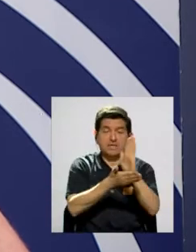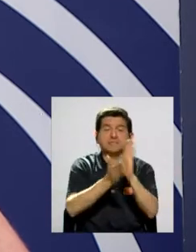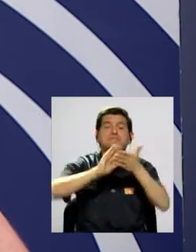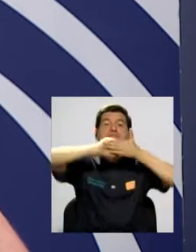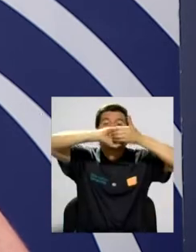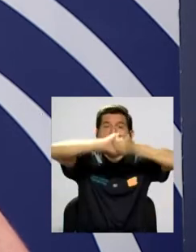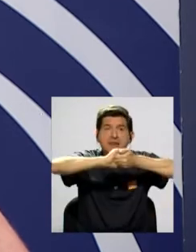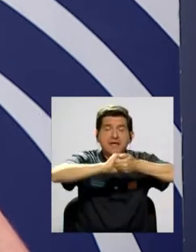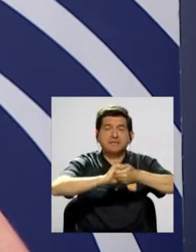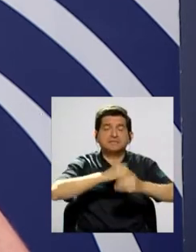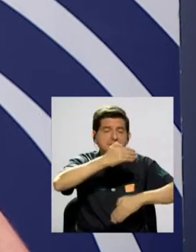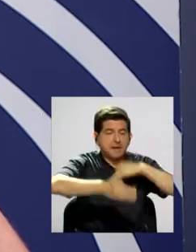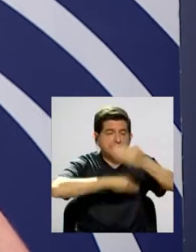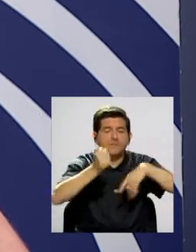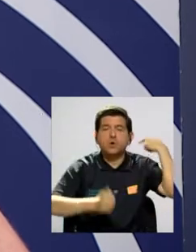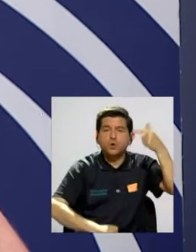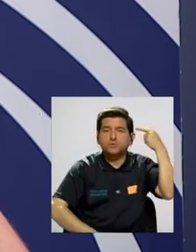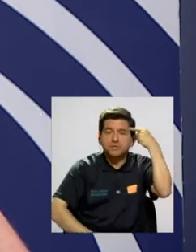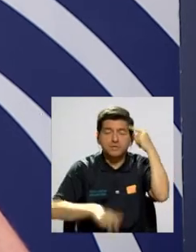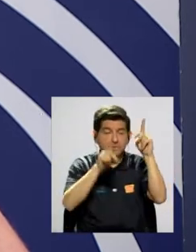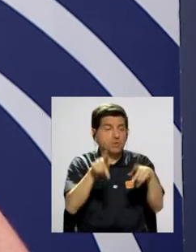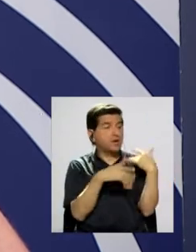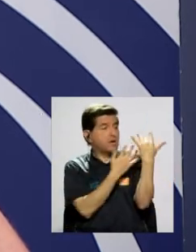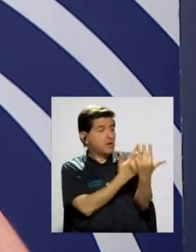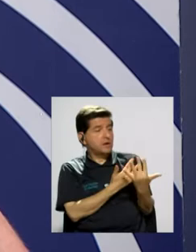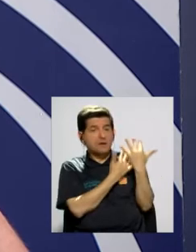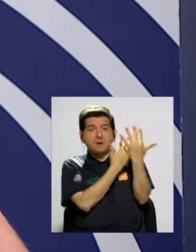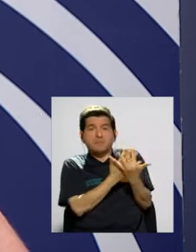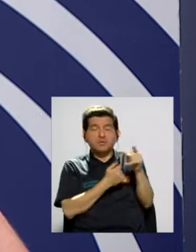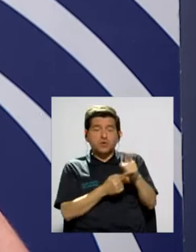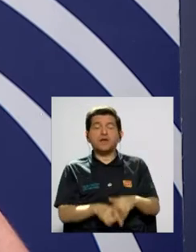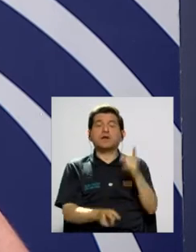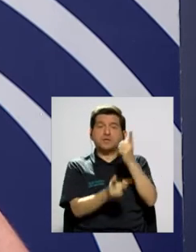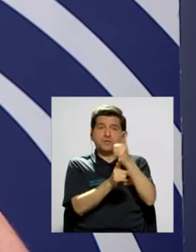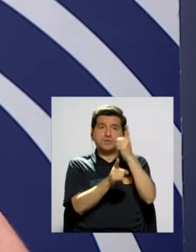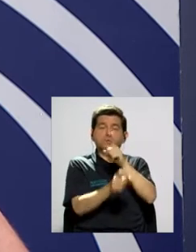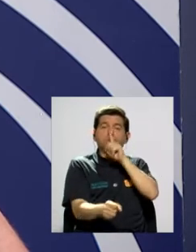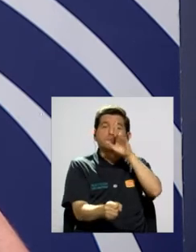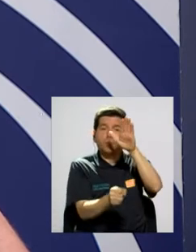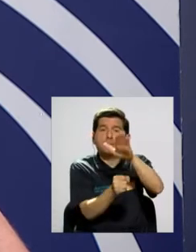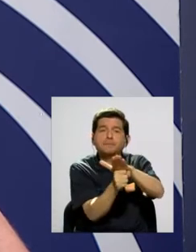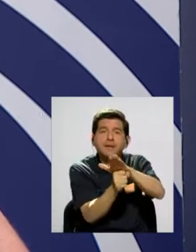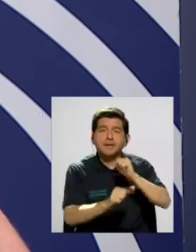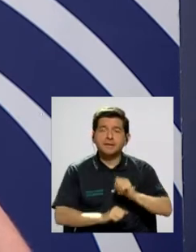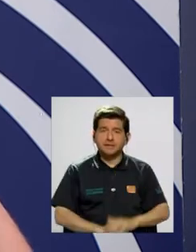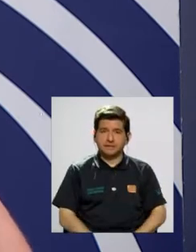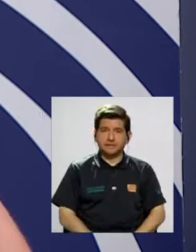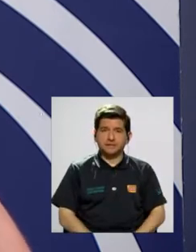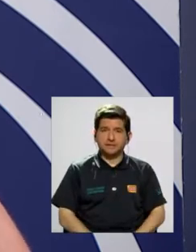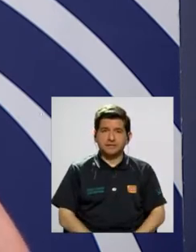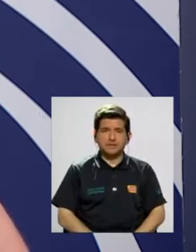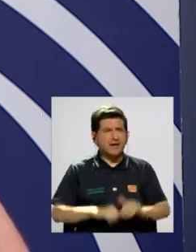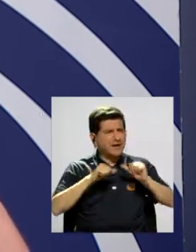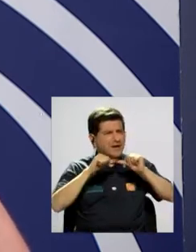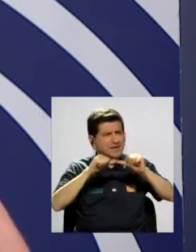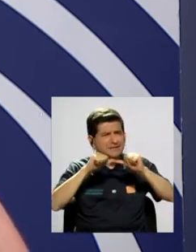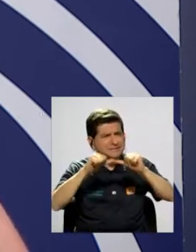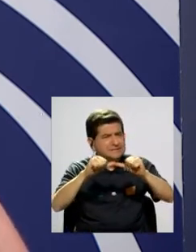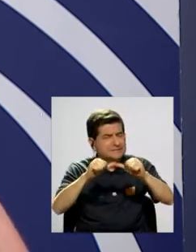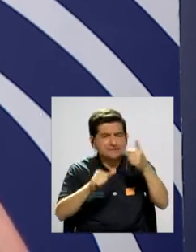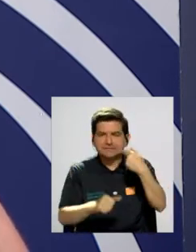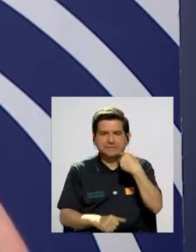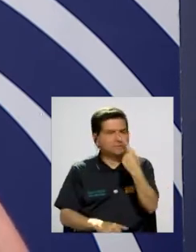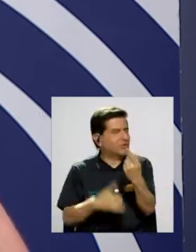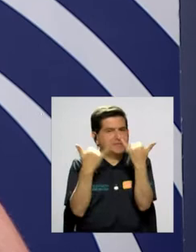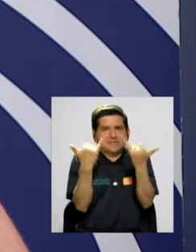alianza se va a gobernar. Y la gente espera entonces que eso efectivamente se cumpla, de manera que sostenible no podría decir en